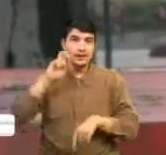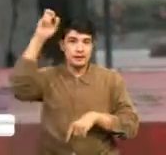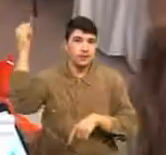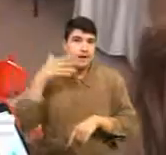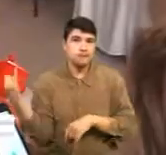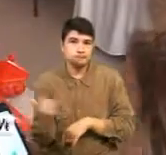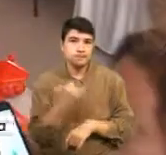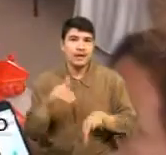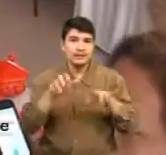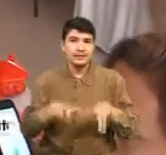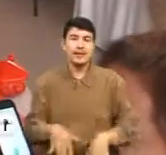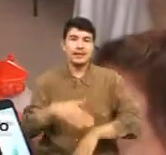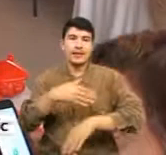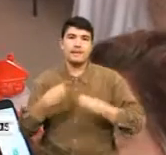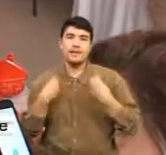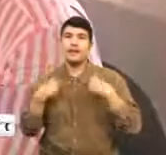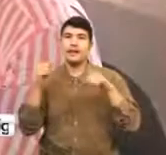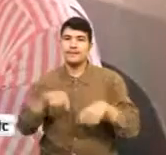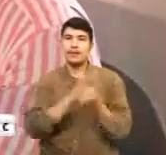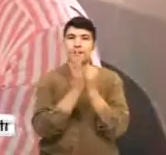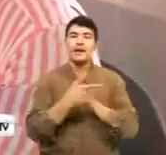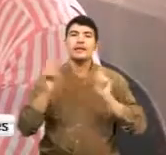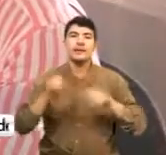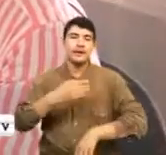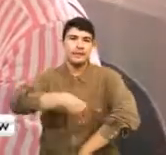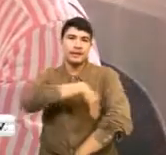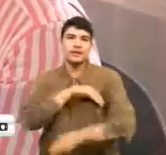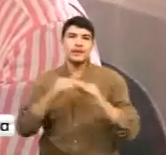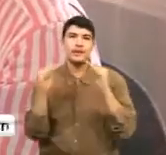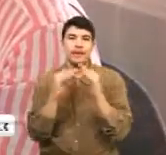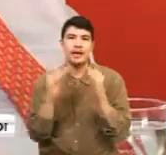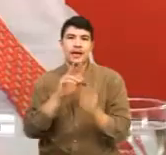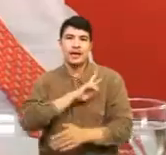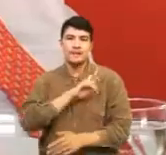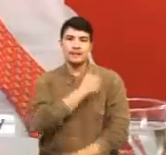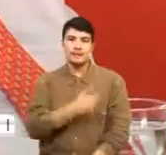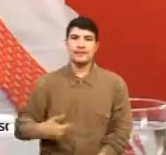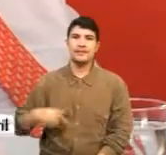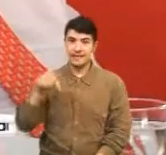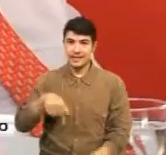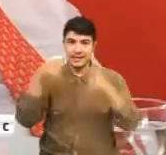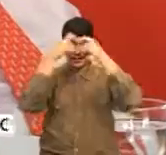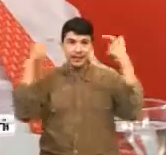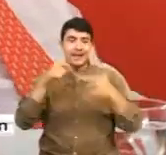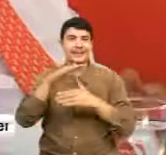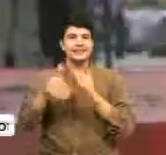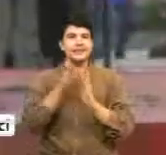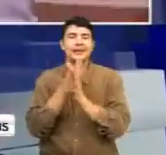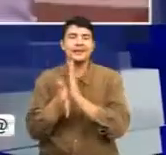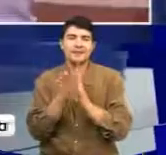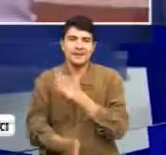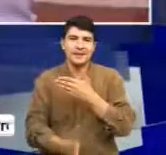presencia de la secretaria de vivienda y medio ambiente y del ministerio de vivienda y la vicepresidencia de la república está la información que